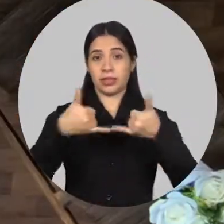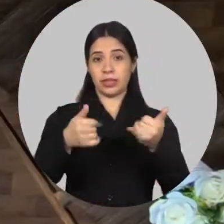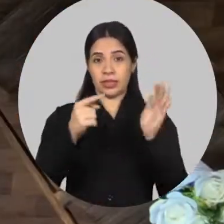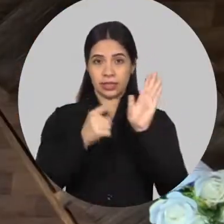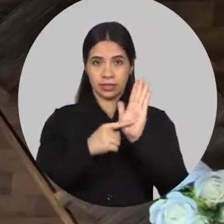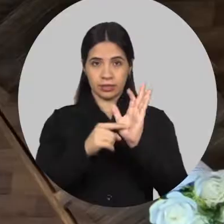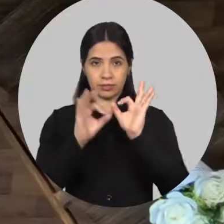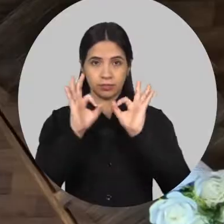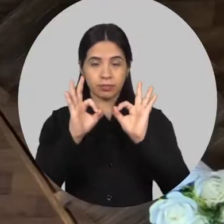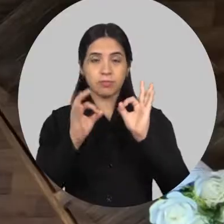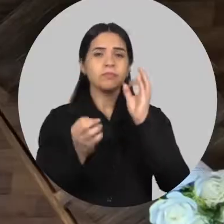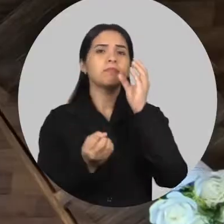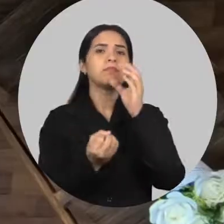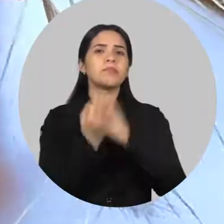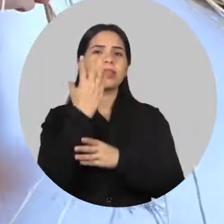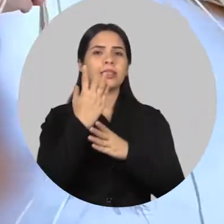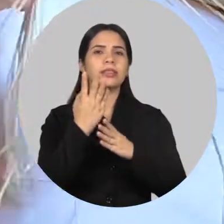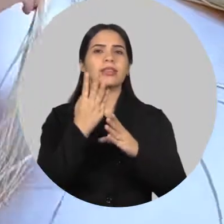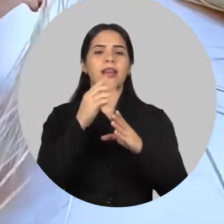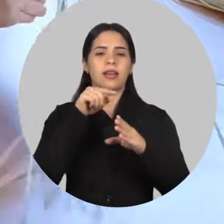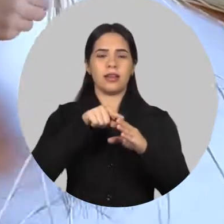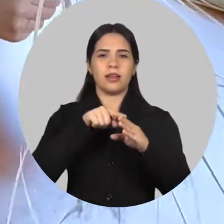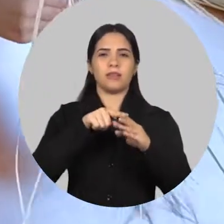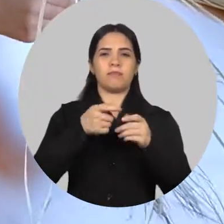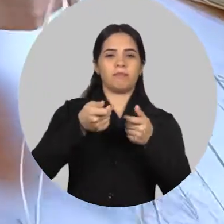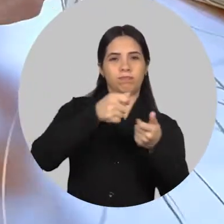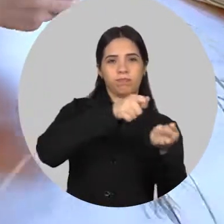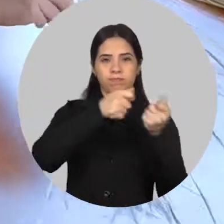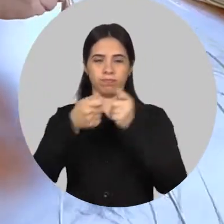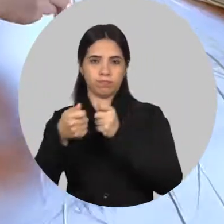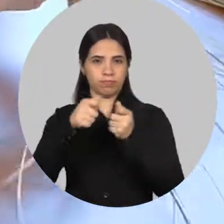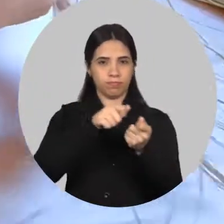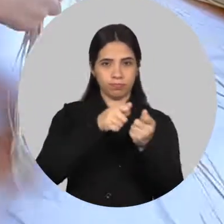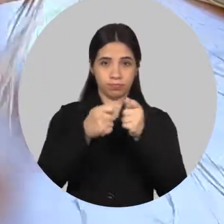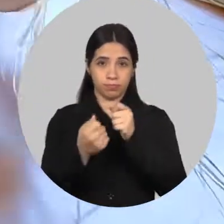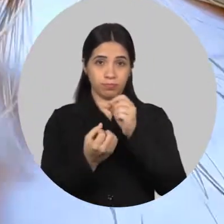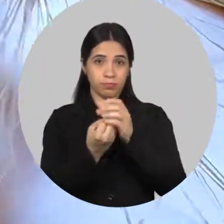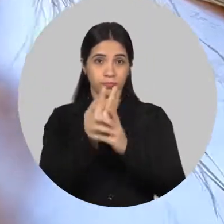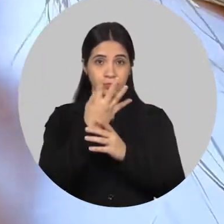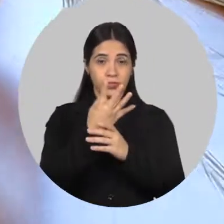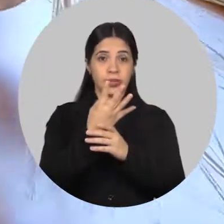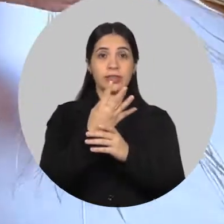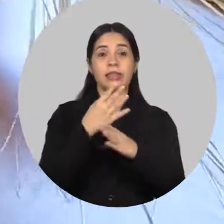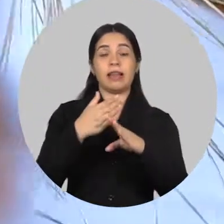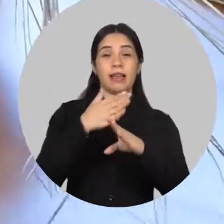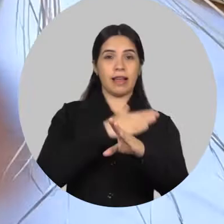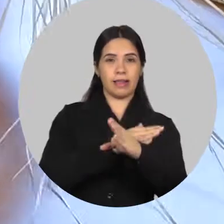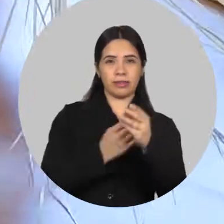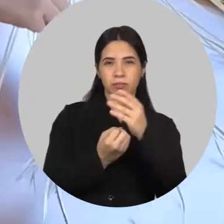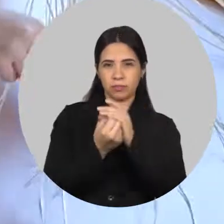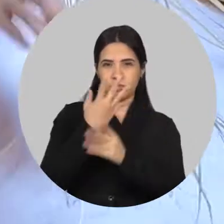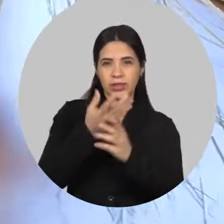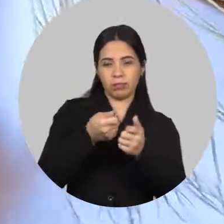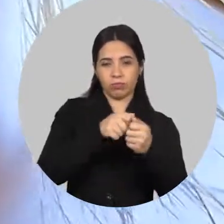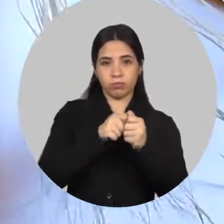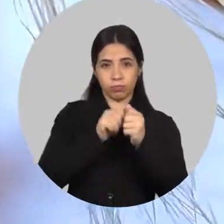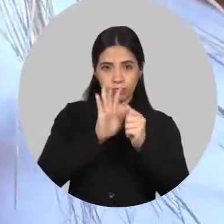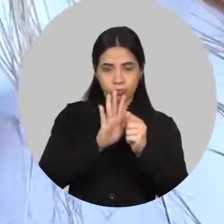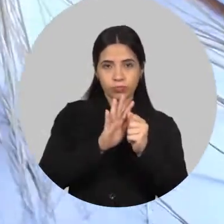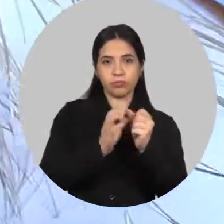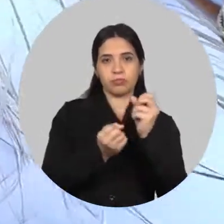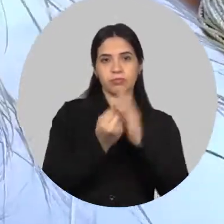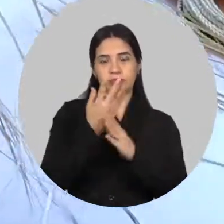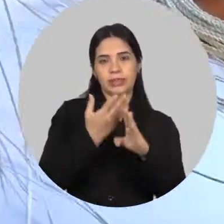Entonces empezamos a tejer. Desatamos acá el nudito que le hicimos